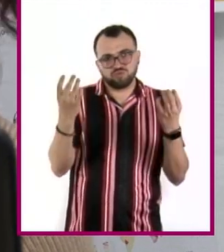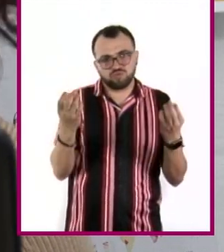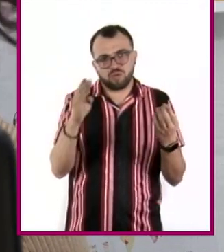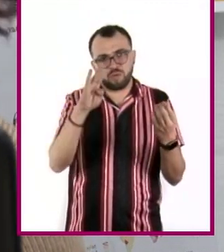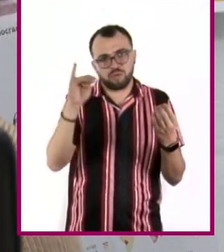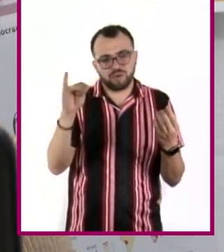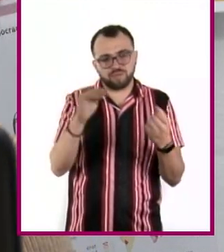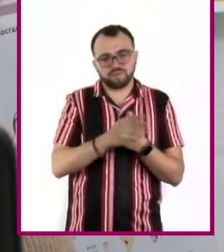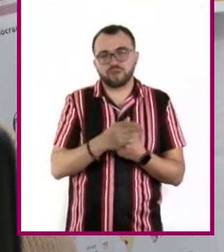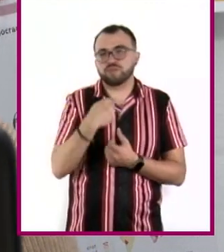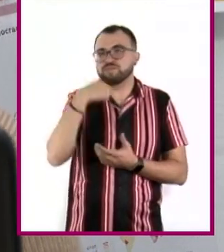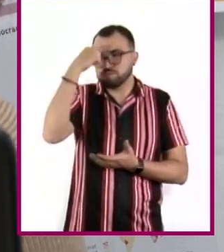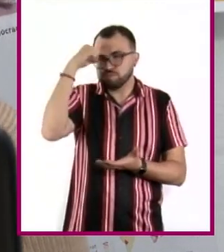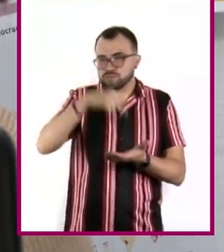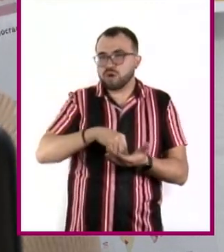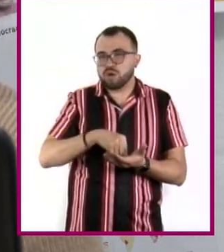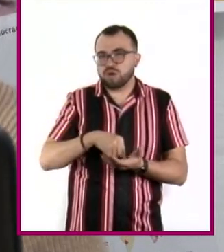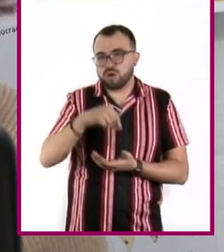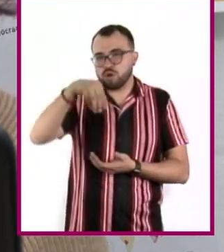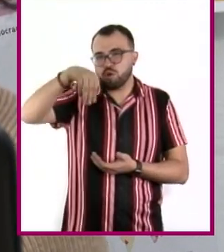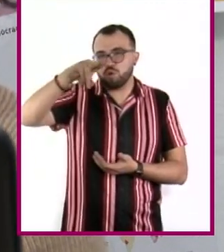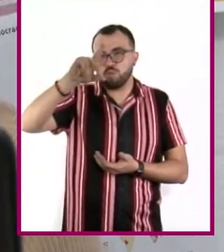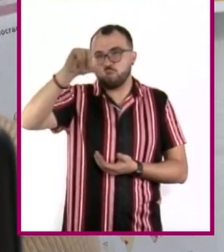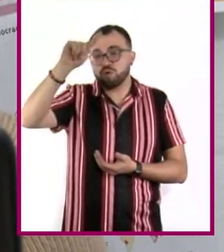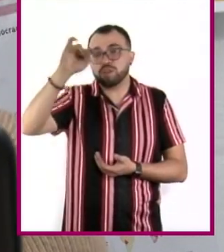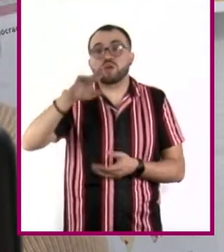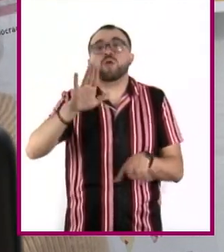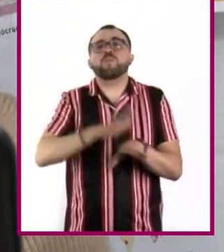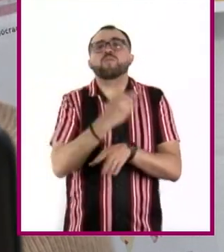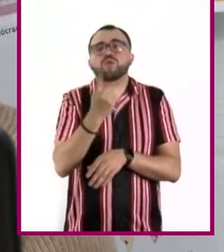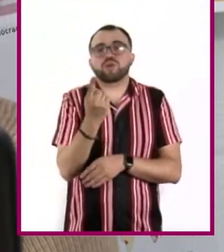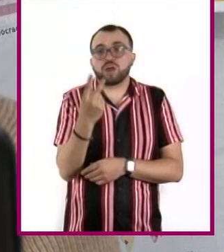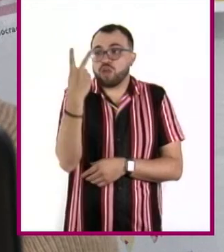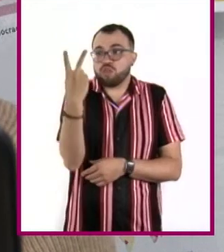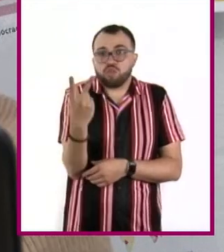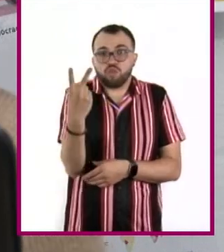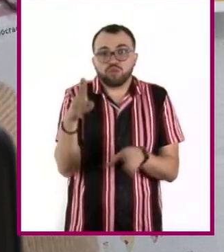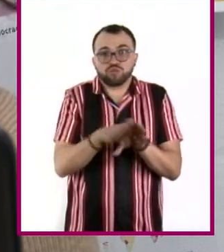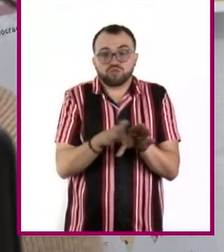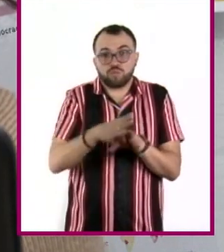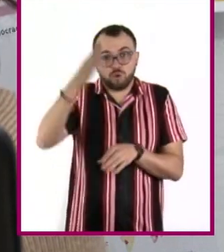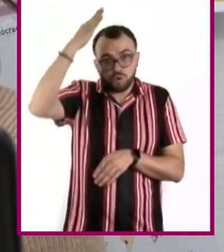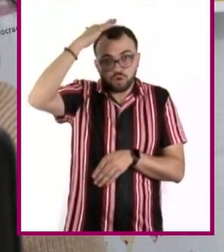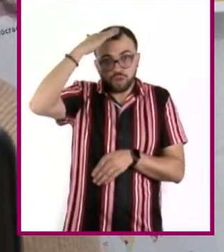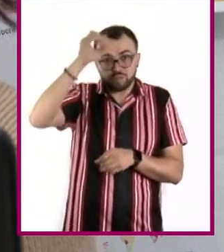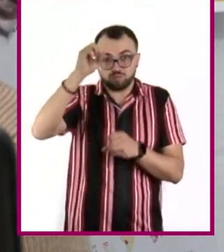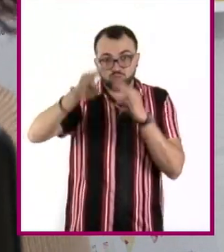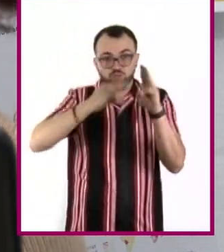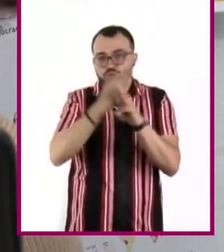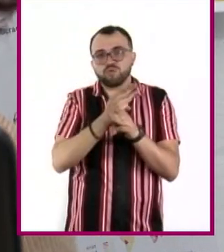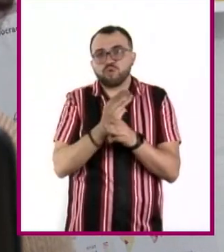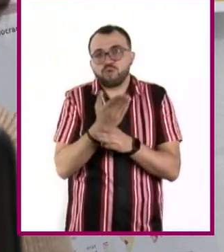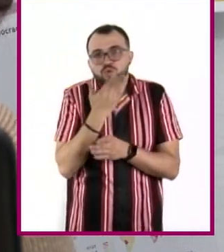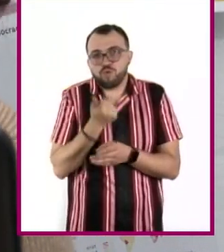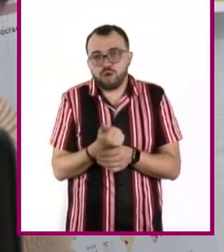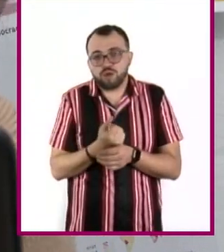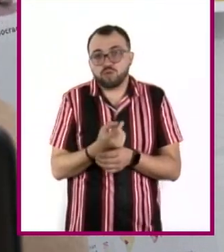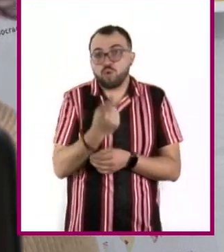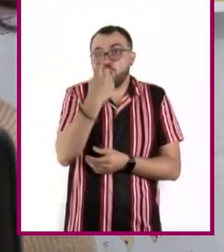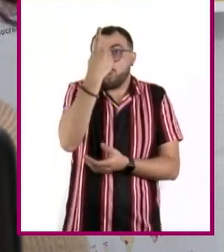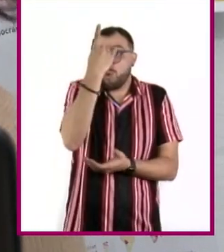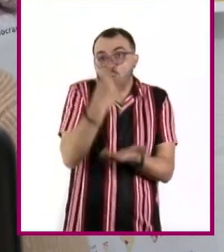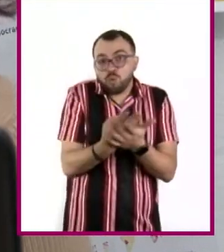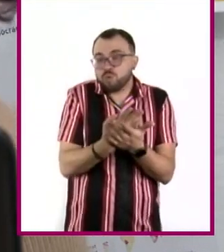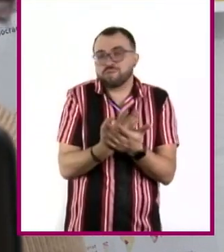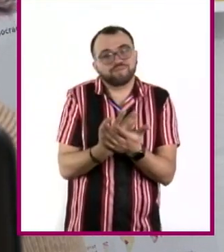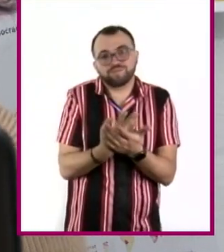Pues yo pienso que es multipolar, porque ya no son dos las superpotencias que dominan la economía y la guerra. Tampoco es unipolar, porque